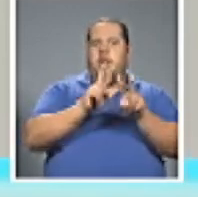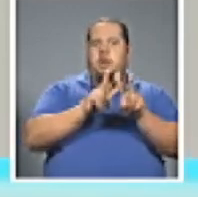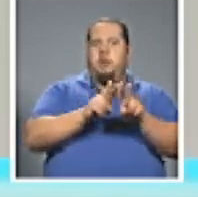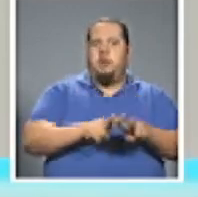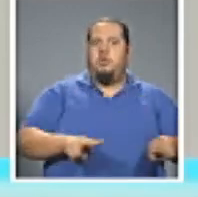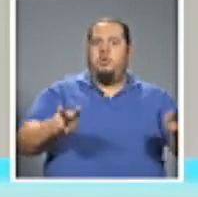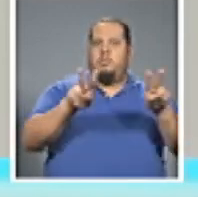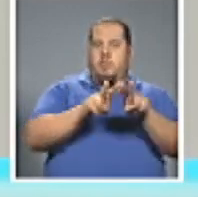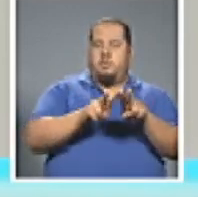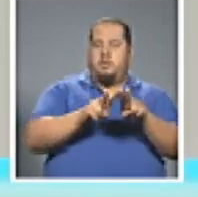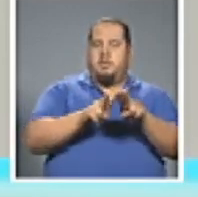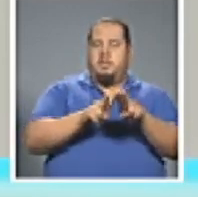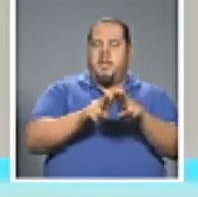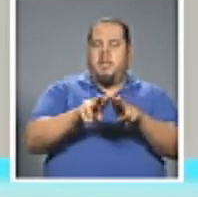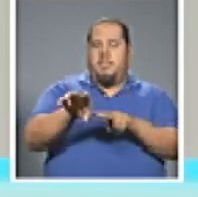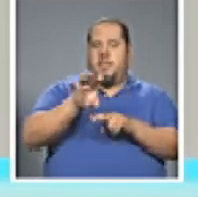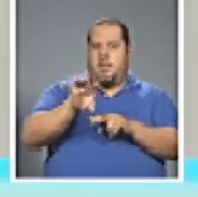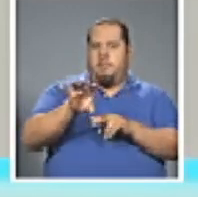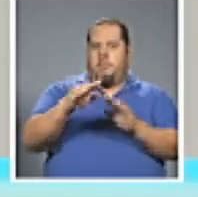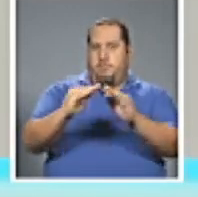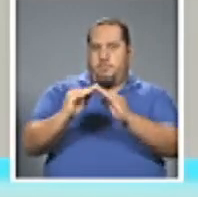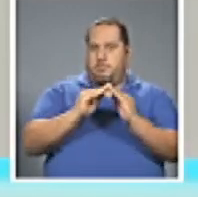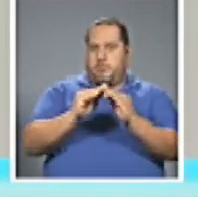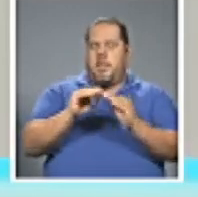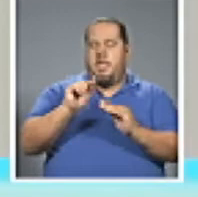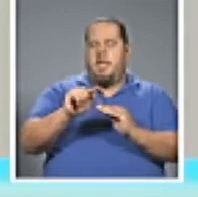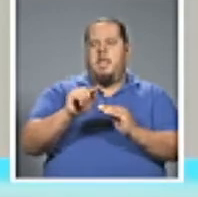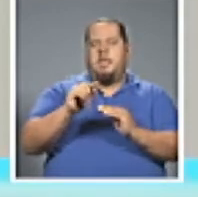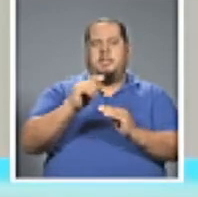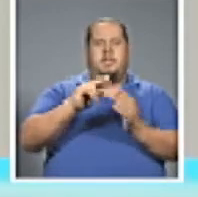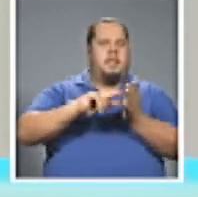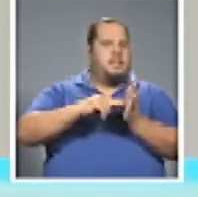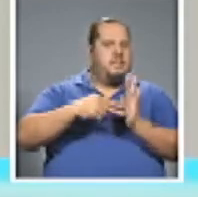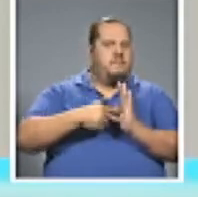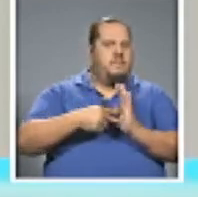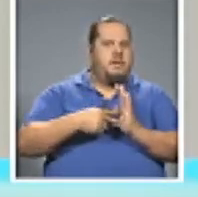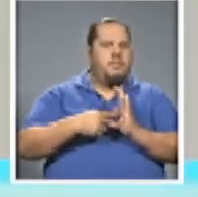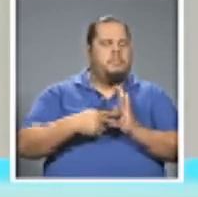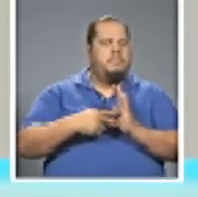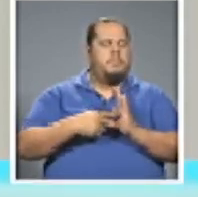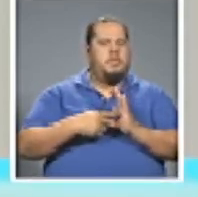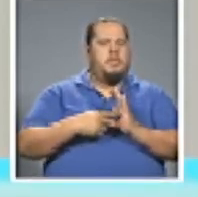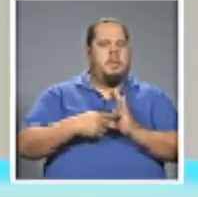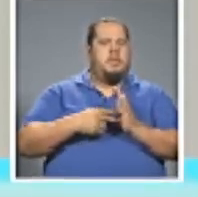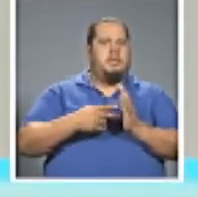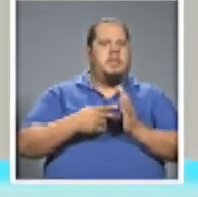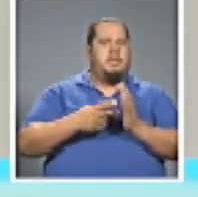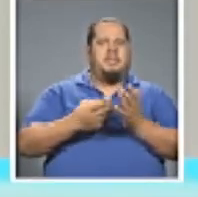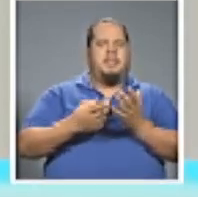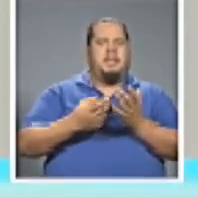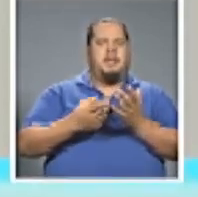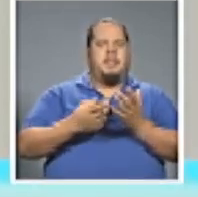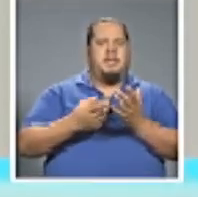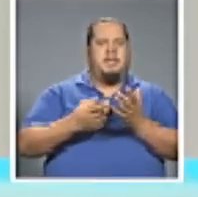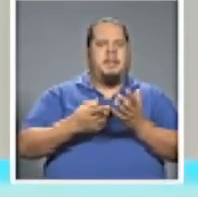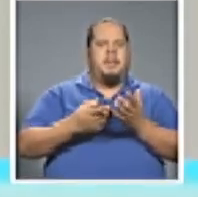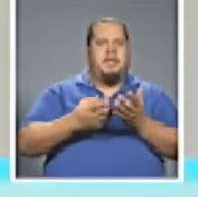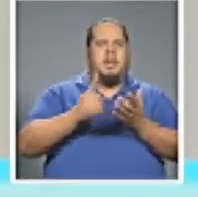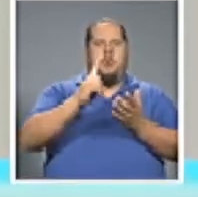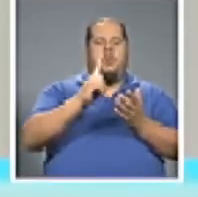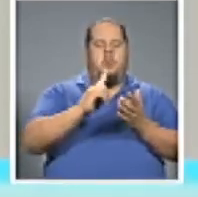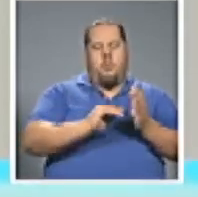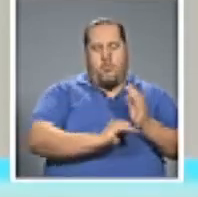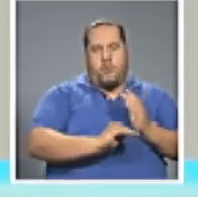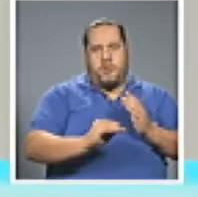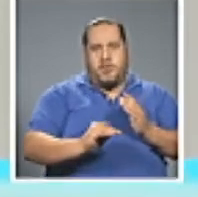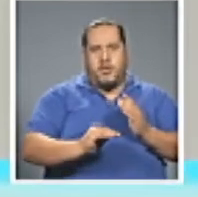de la propia ciudadanía, este concepto de que la mejor manera de criar a un pequeño